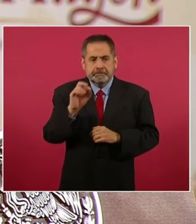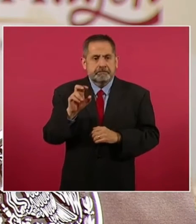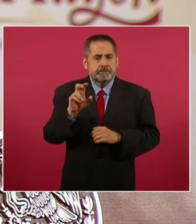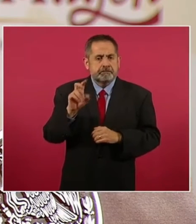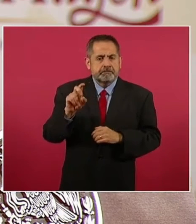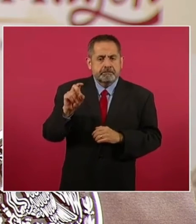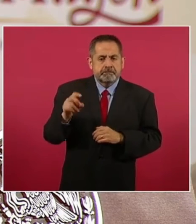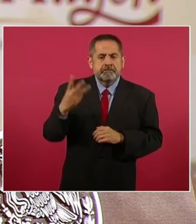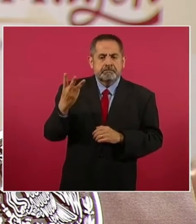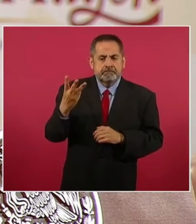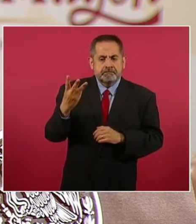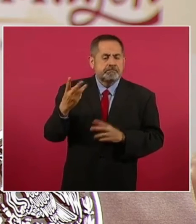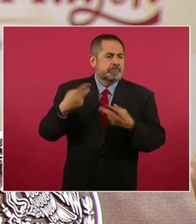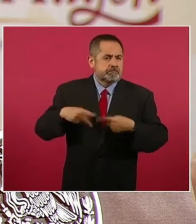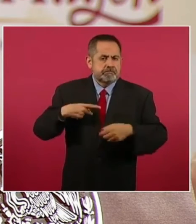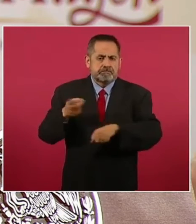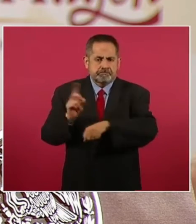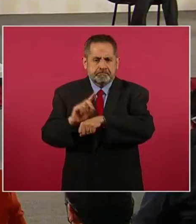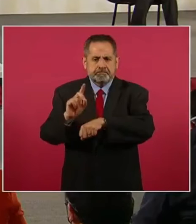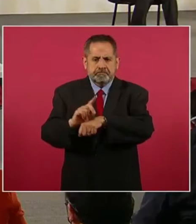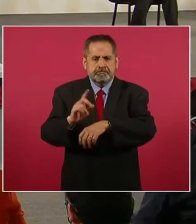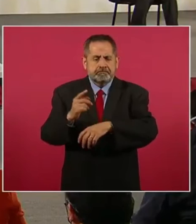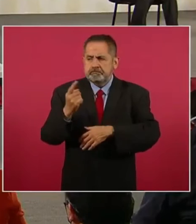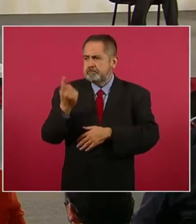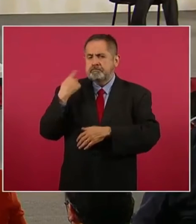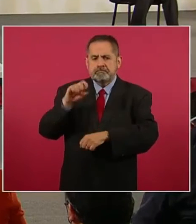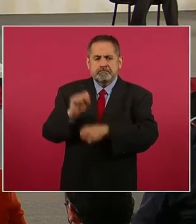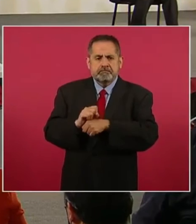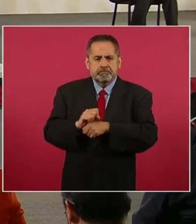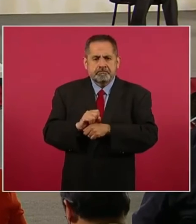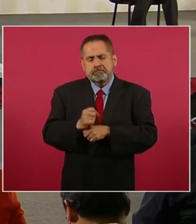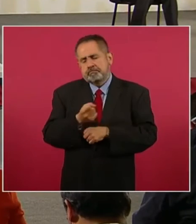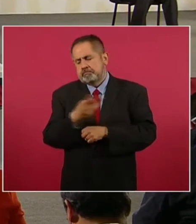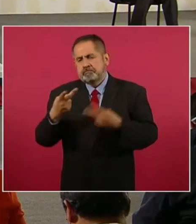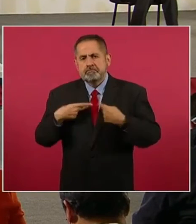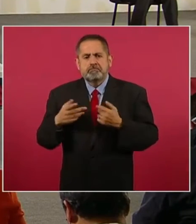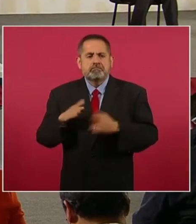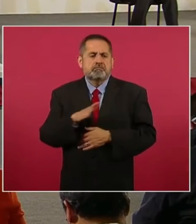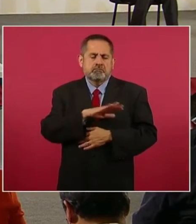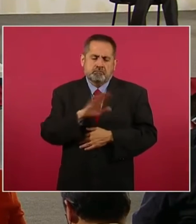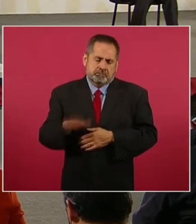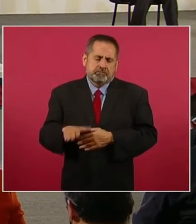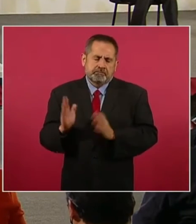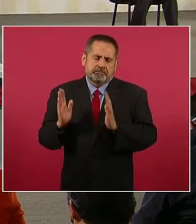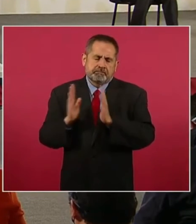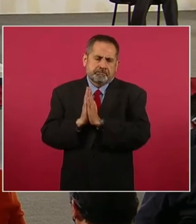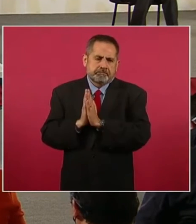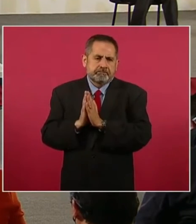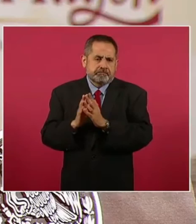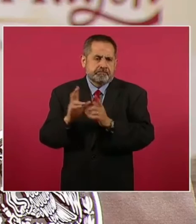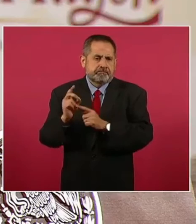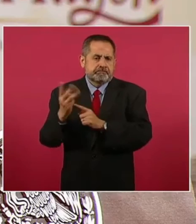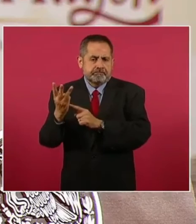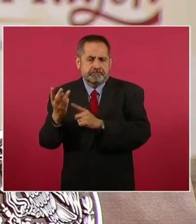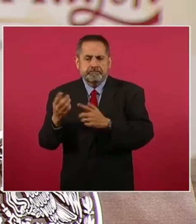33 defunciones diarias que ocurrieron en la semana 26. Ahorita estamos en la semana 29, esto fue hace 3